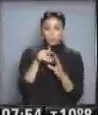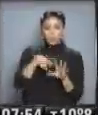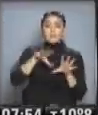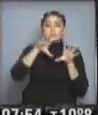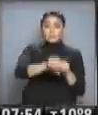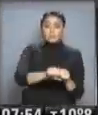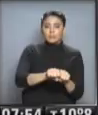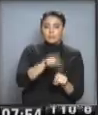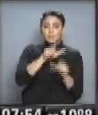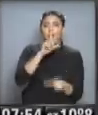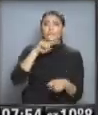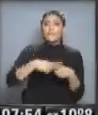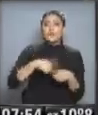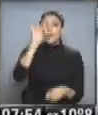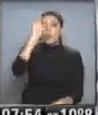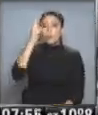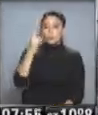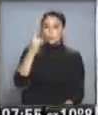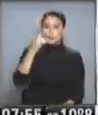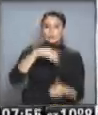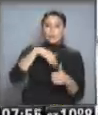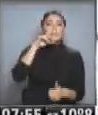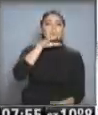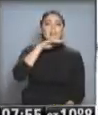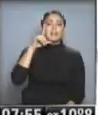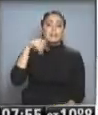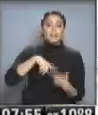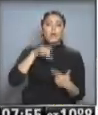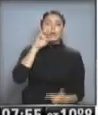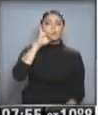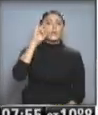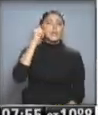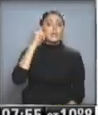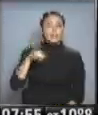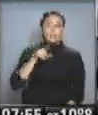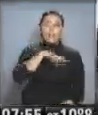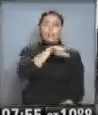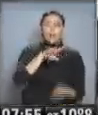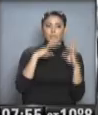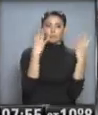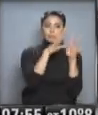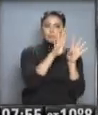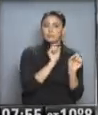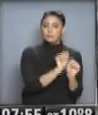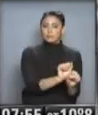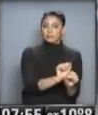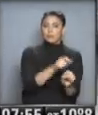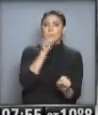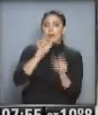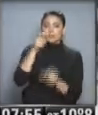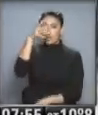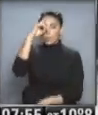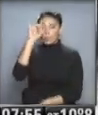manos de represores locales los políticos uruguayos Selmar Michelini y Héctor Gutiérrez Ruiz, y centros de detención como el Garaje Olimpo tuvieron a uruguayos como